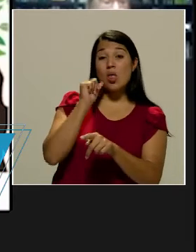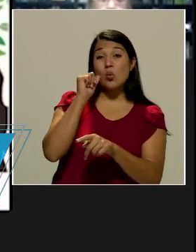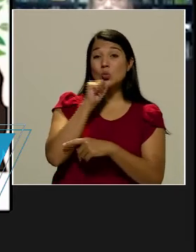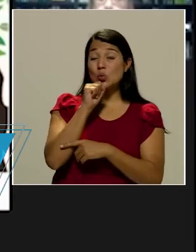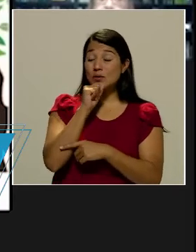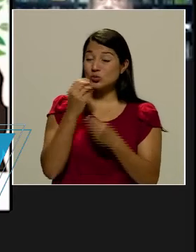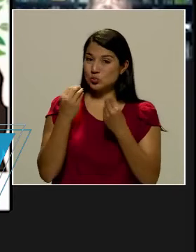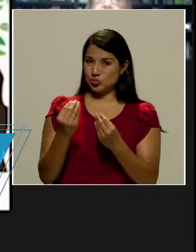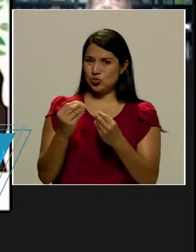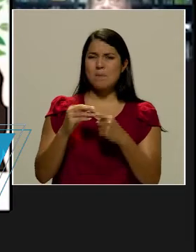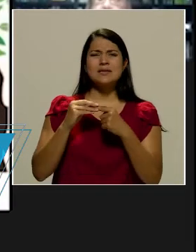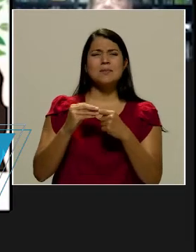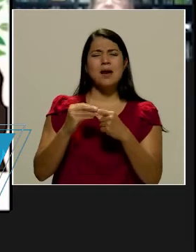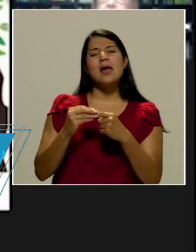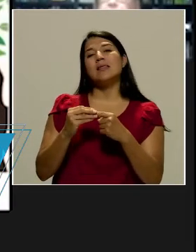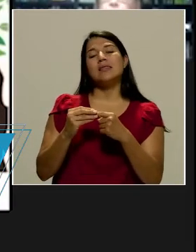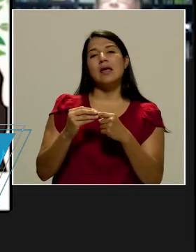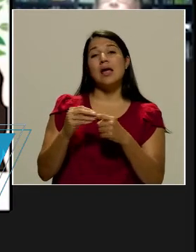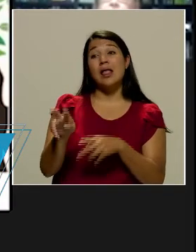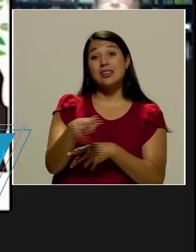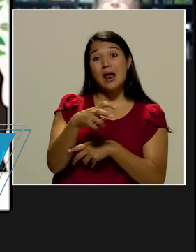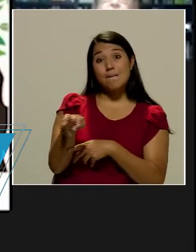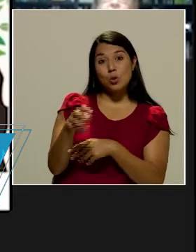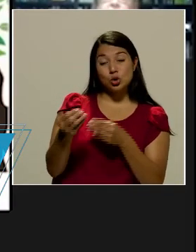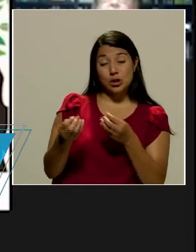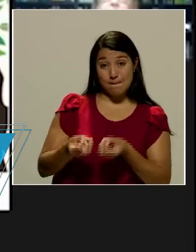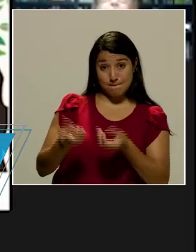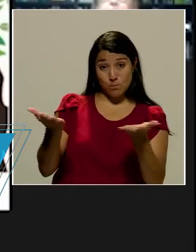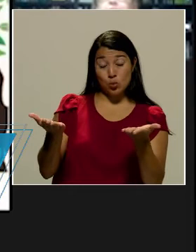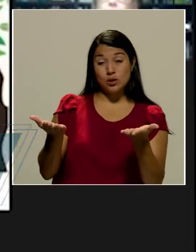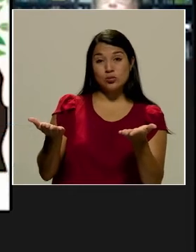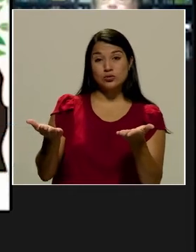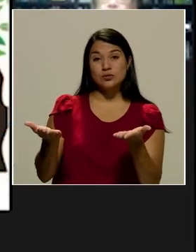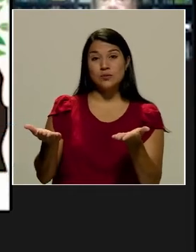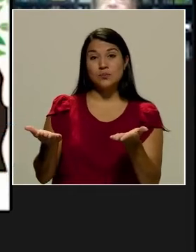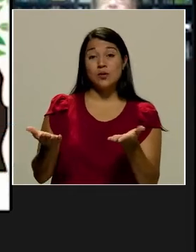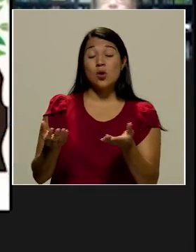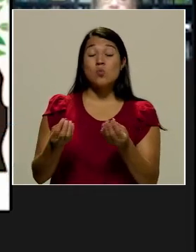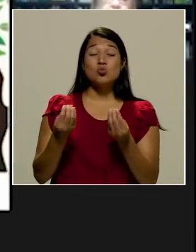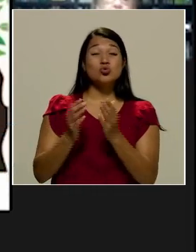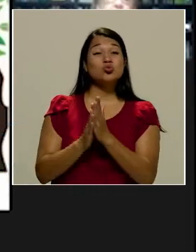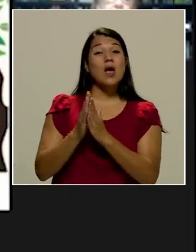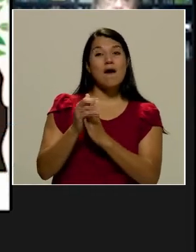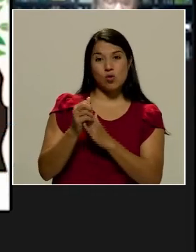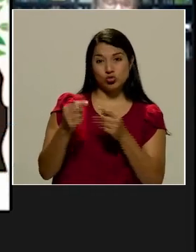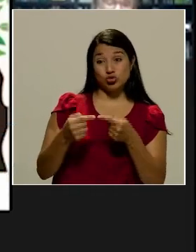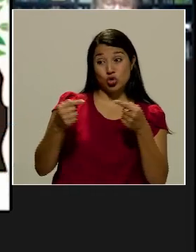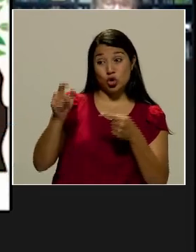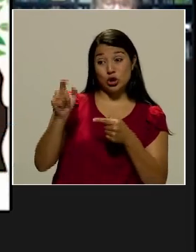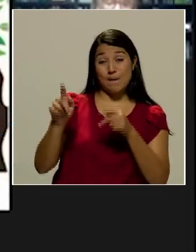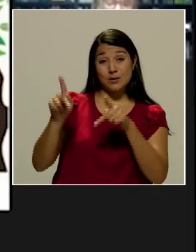es uno de los mayores problemas de los mayores, digamos, abusos que se hace contra la persona adulta